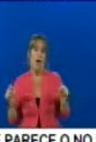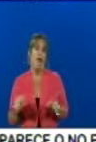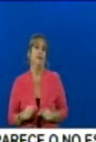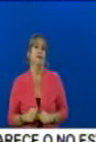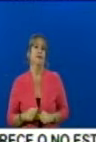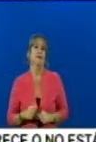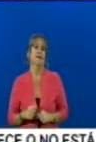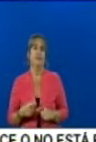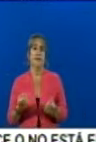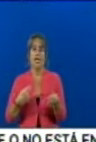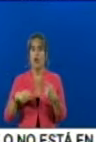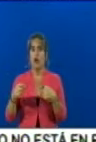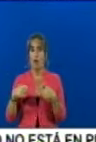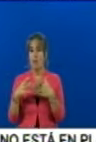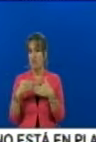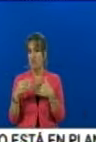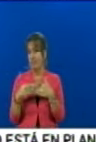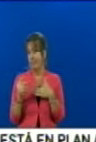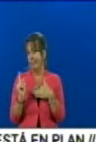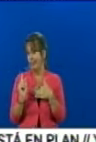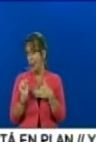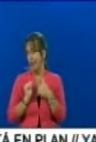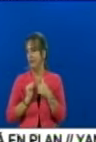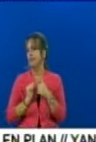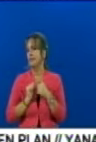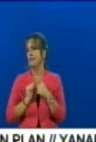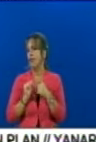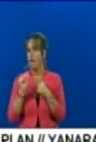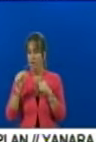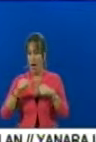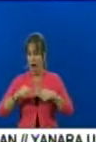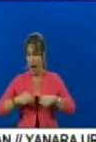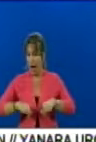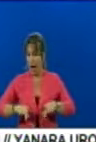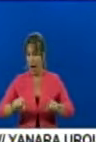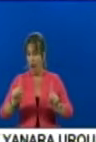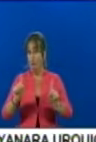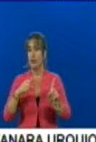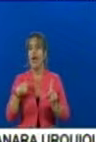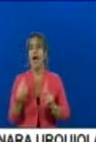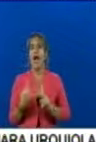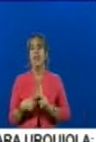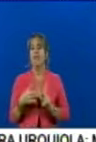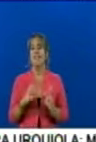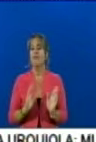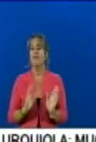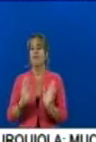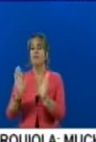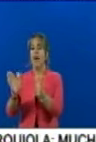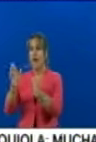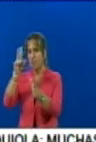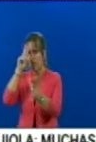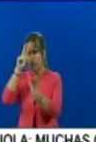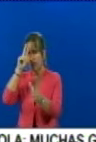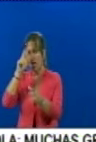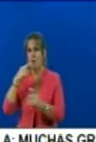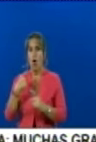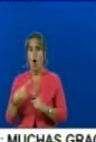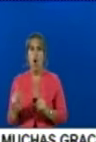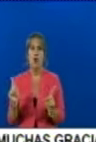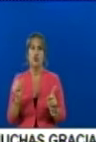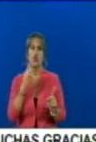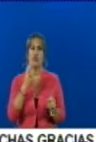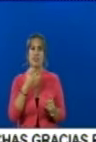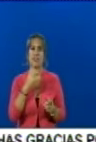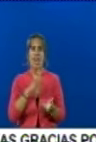de la red de comercio, pero fundamentalmente en estos momentos los niveles que se tienen van directo a la salud pública. Hay otro producto que es